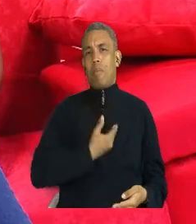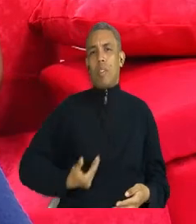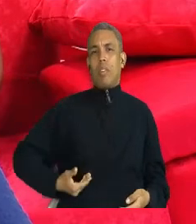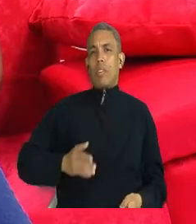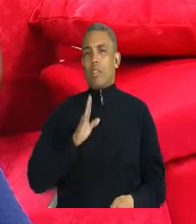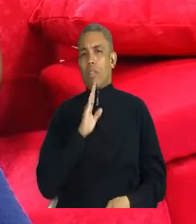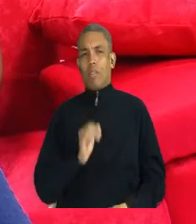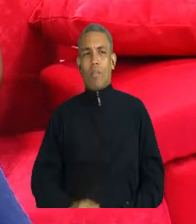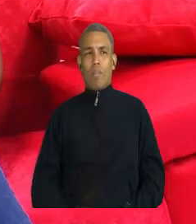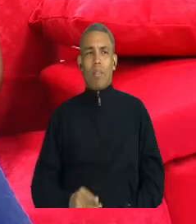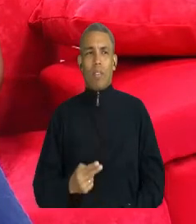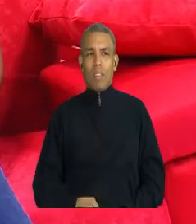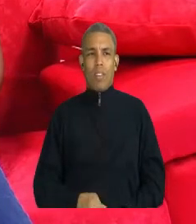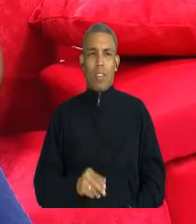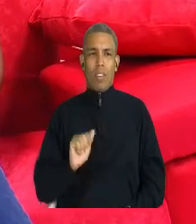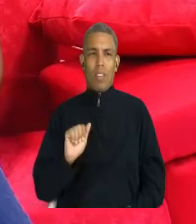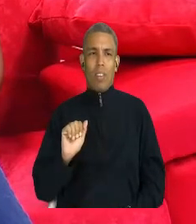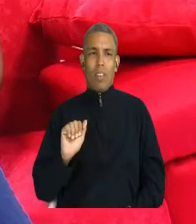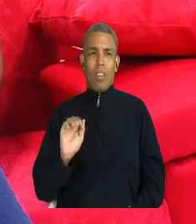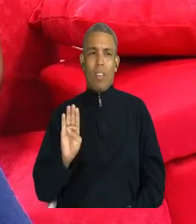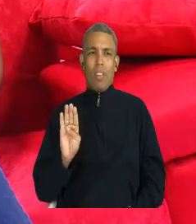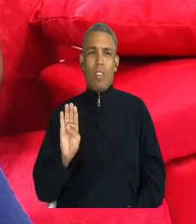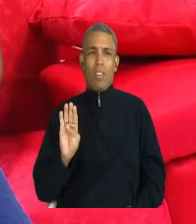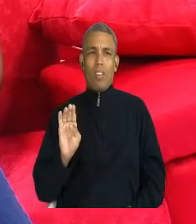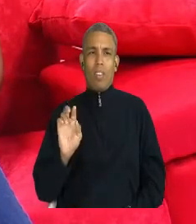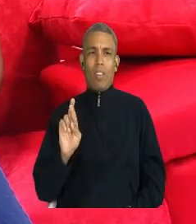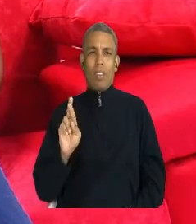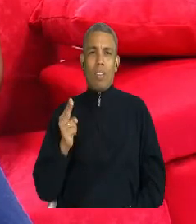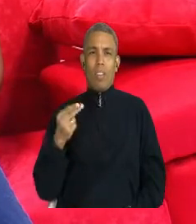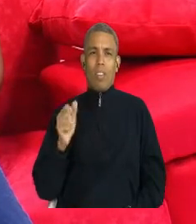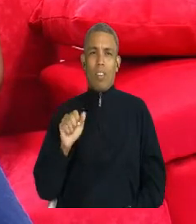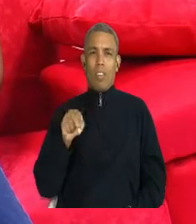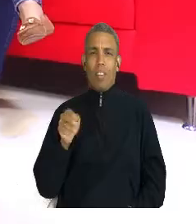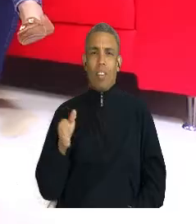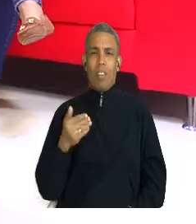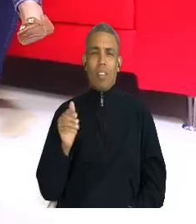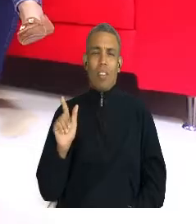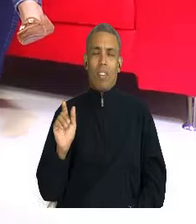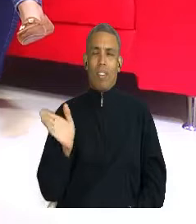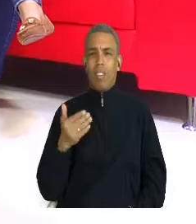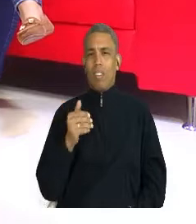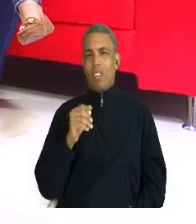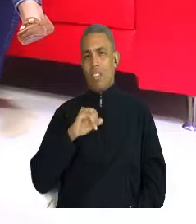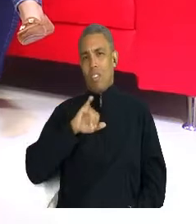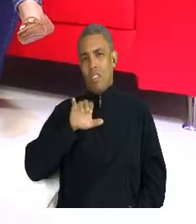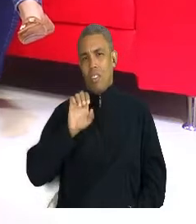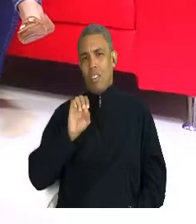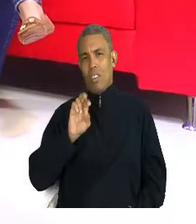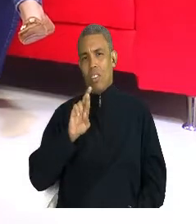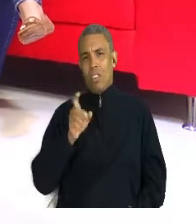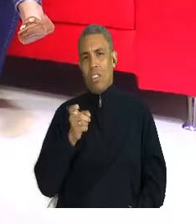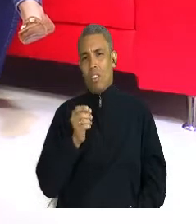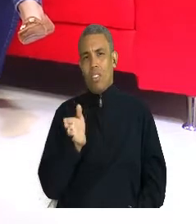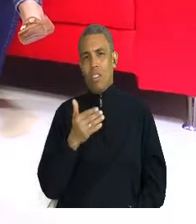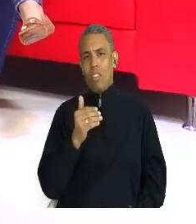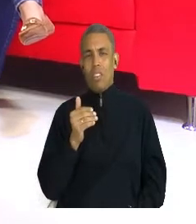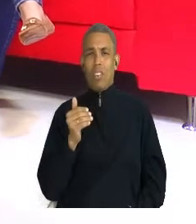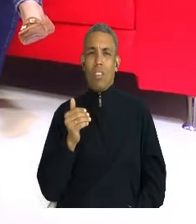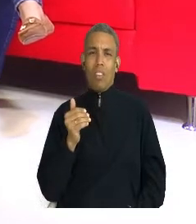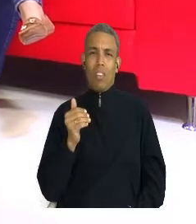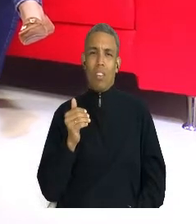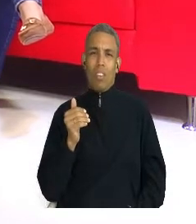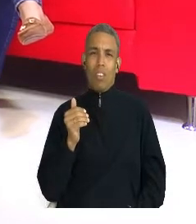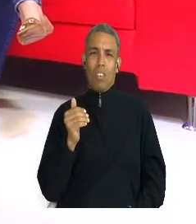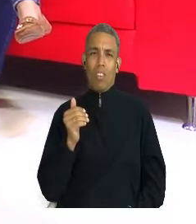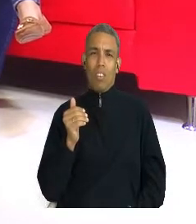¿No era Abraham Lincoln? George Washington. Bueno, sucesor. De las 3 preguntas que le hice,